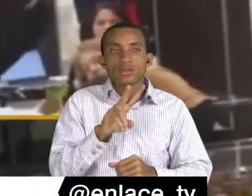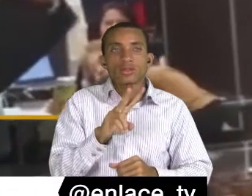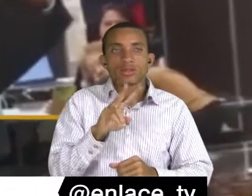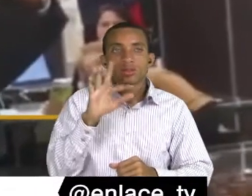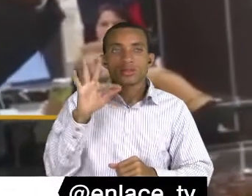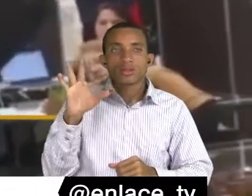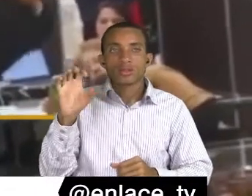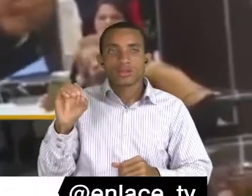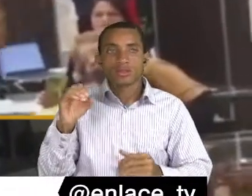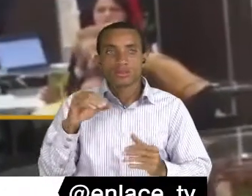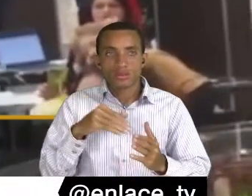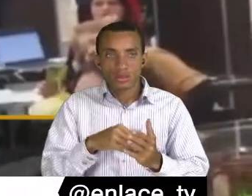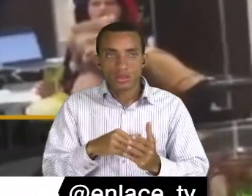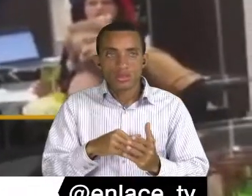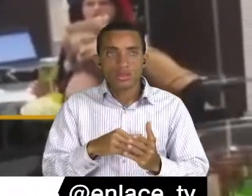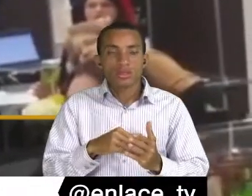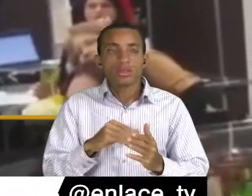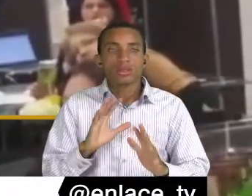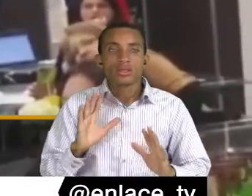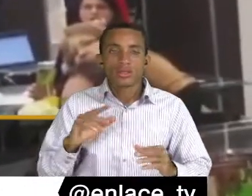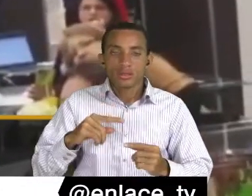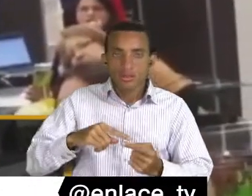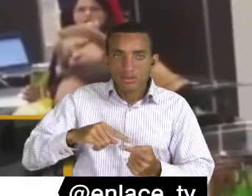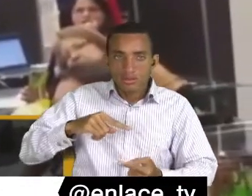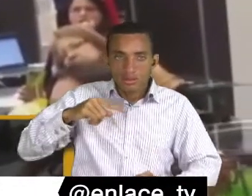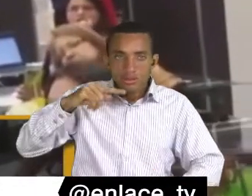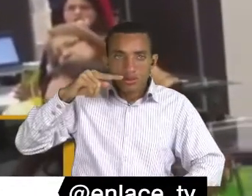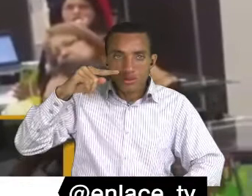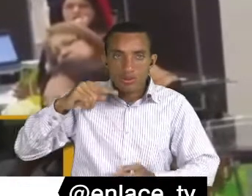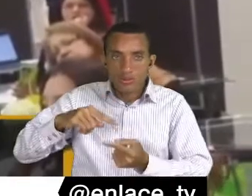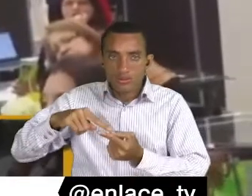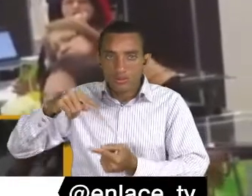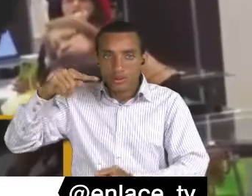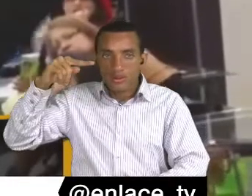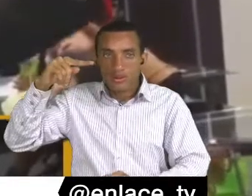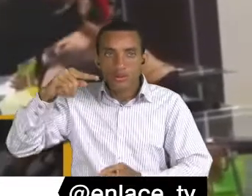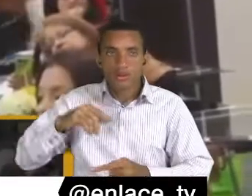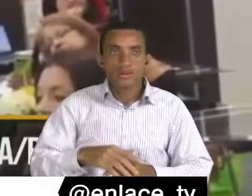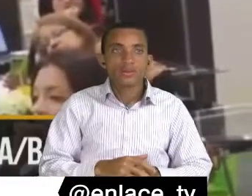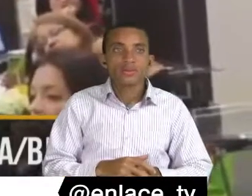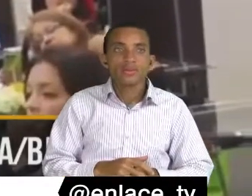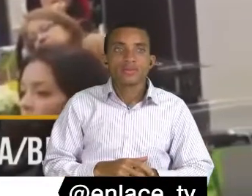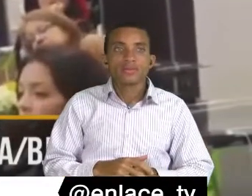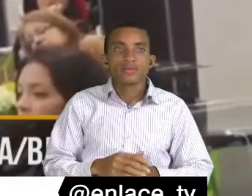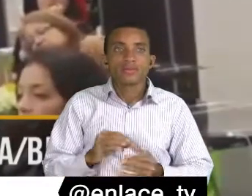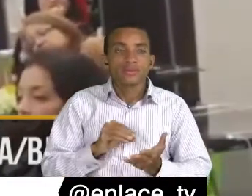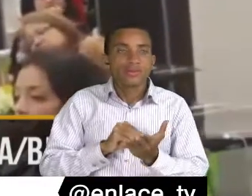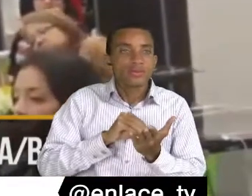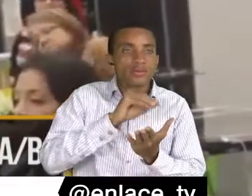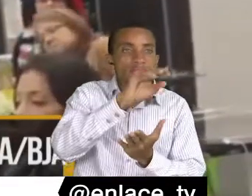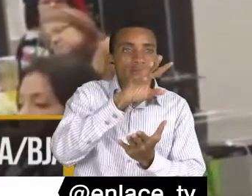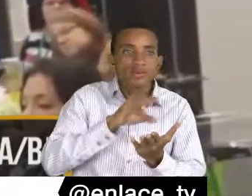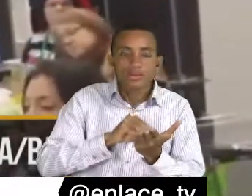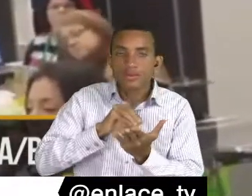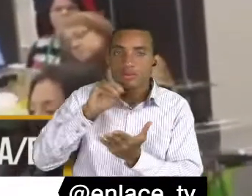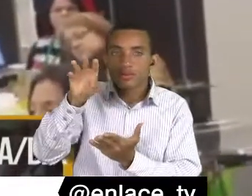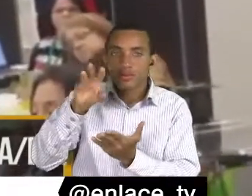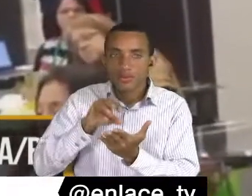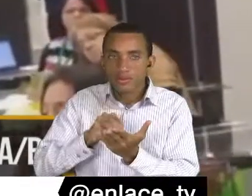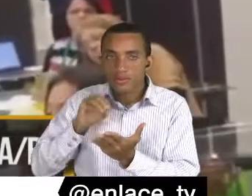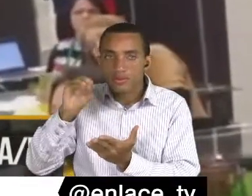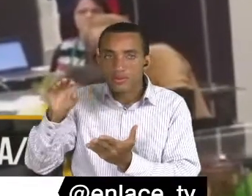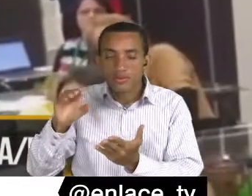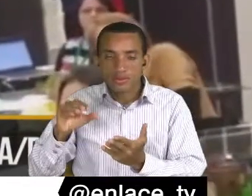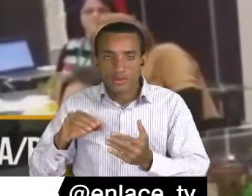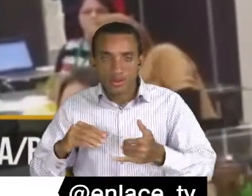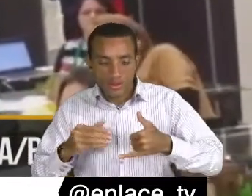sea, 80 mil más barriles que Reficar, que le provee de todos los combustibles al centro del país y